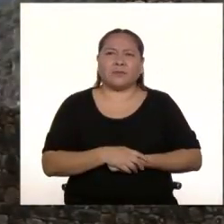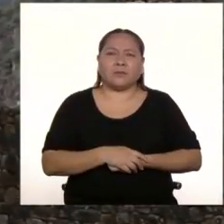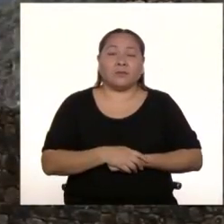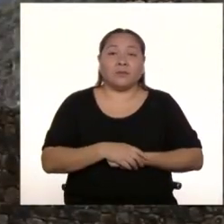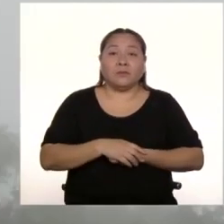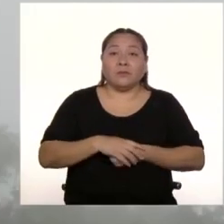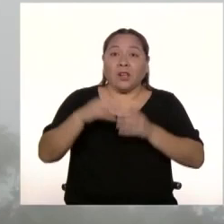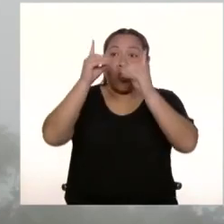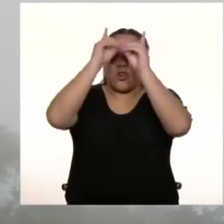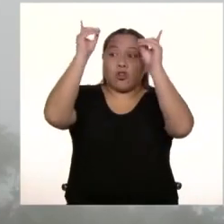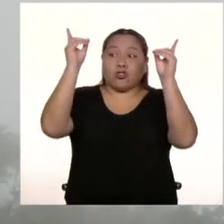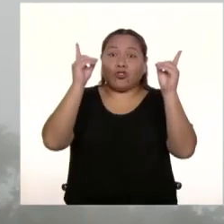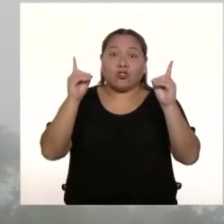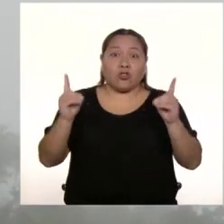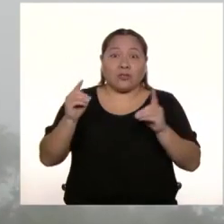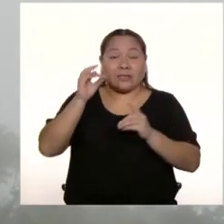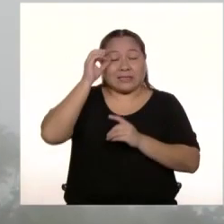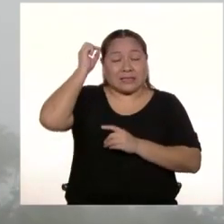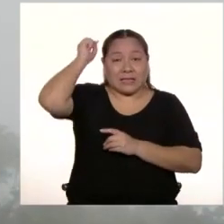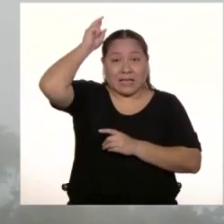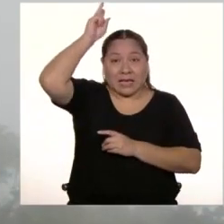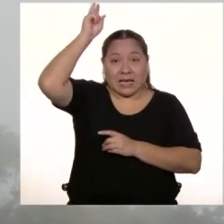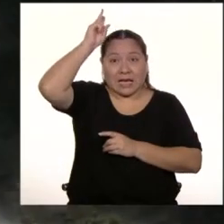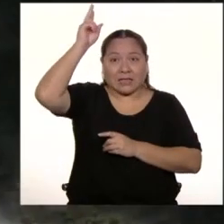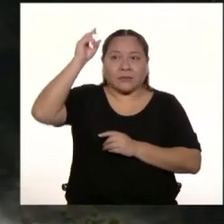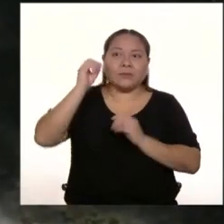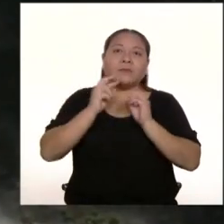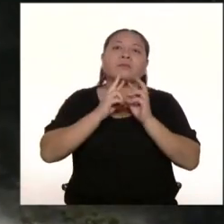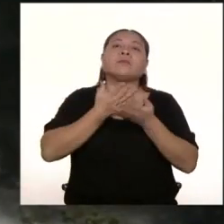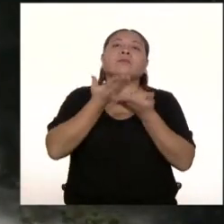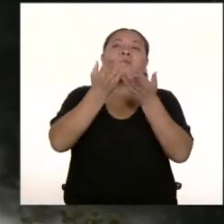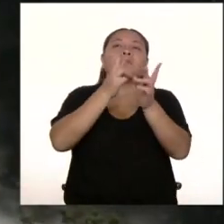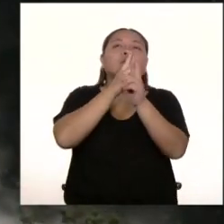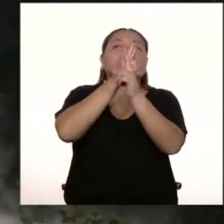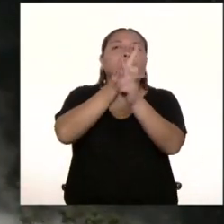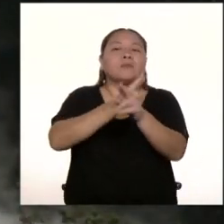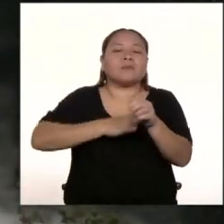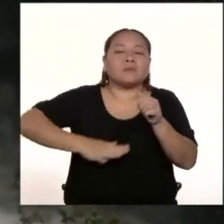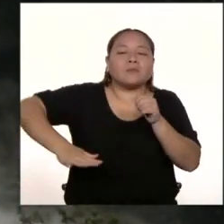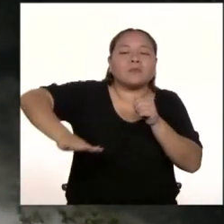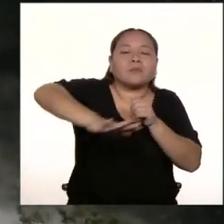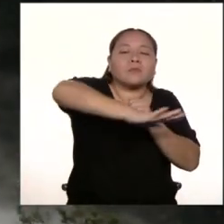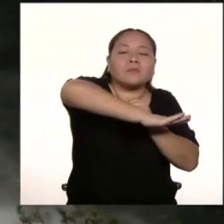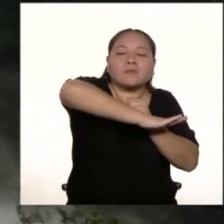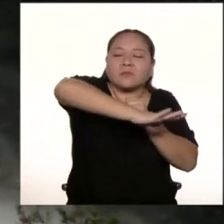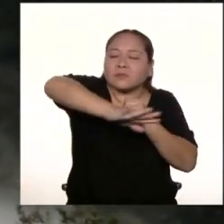Los dioses incas habían escrito la respuesta en el paisaje circundante.